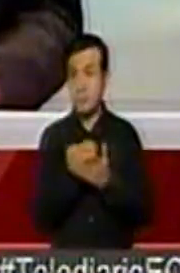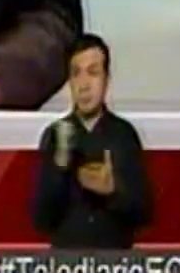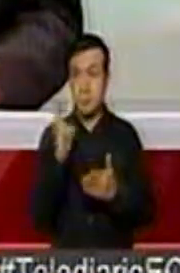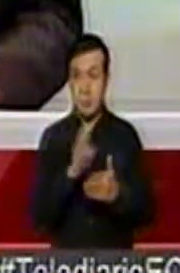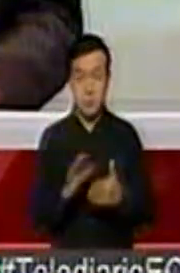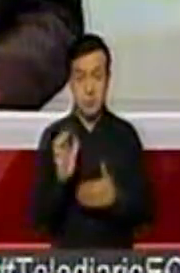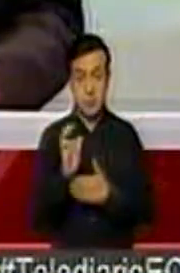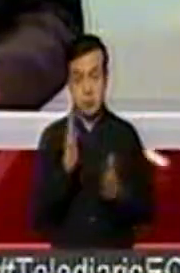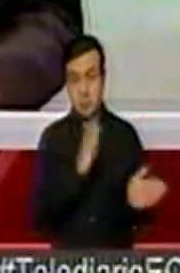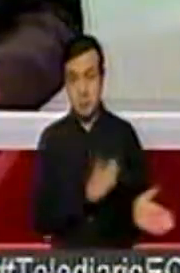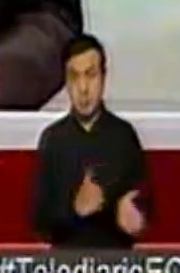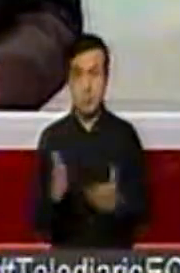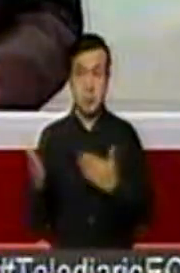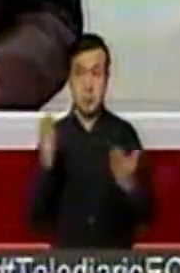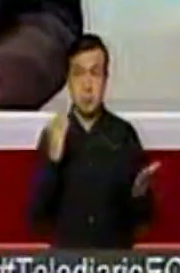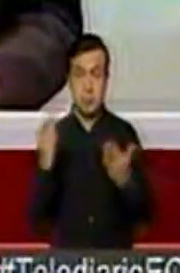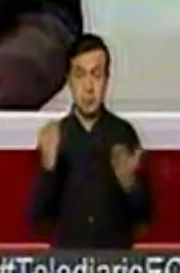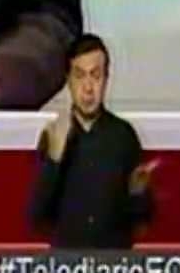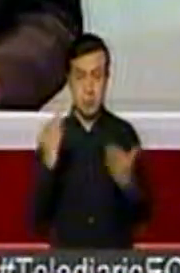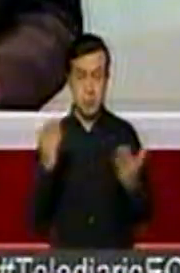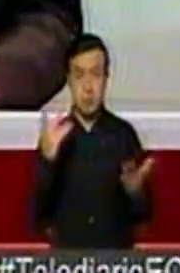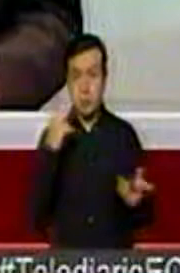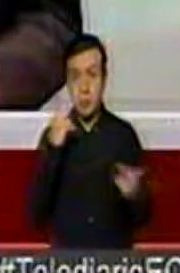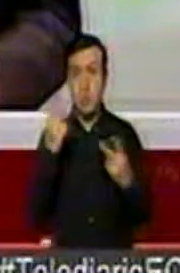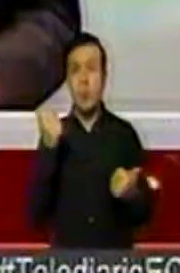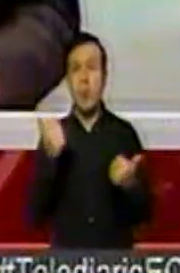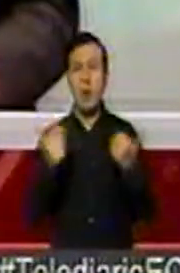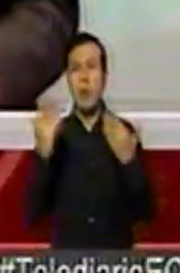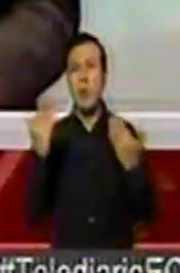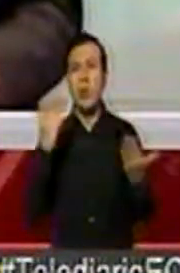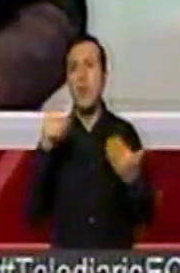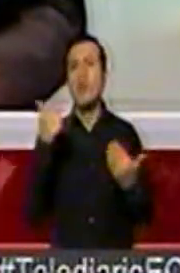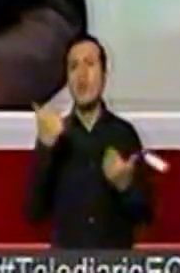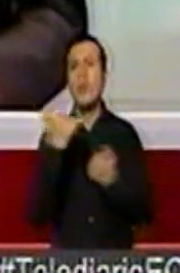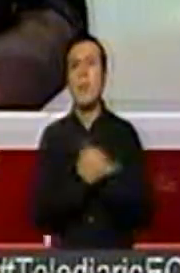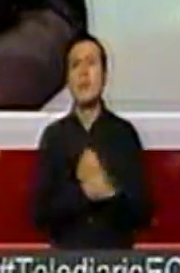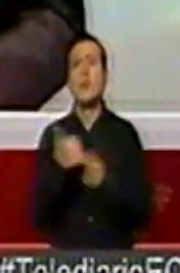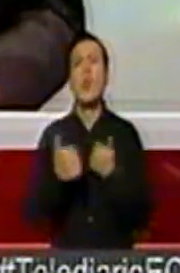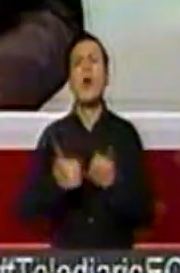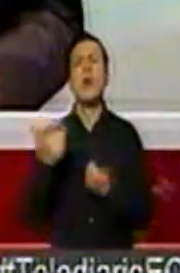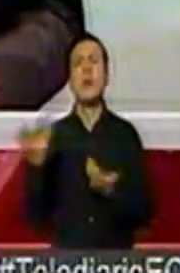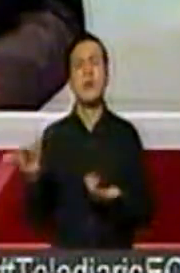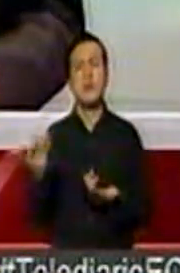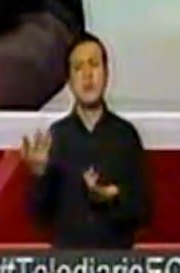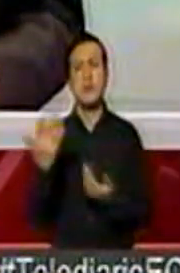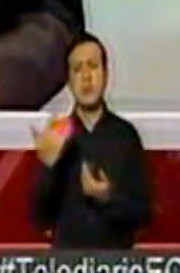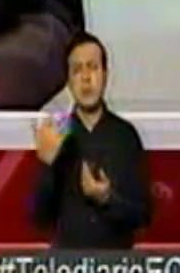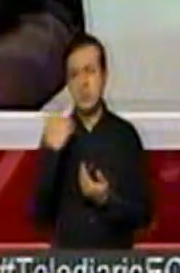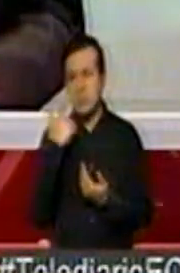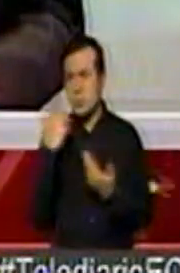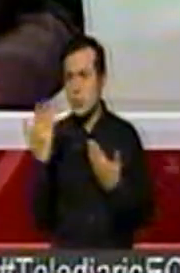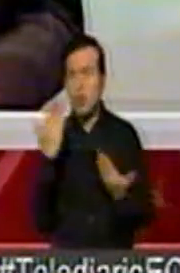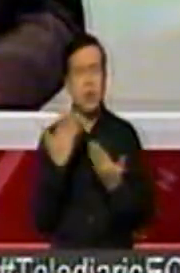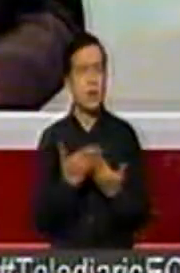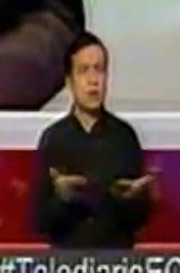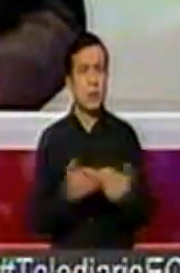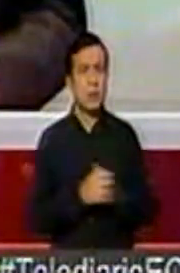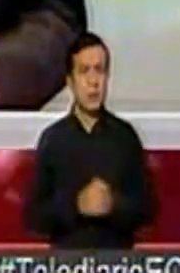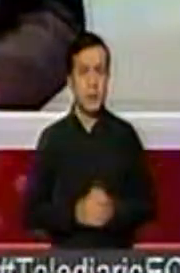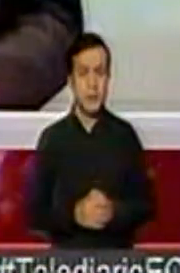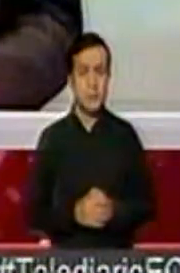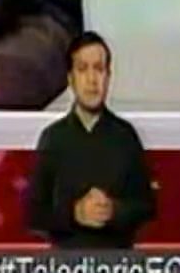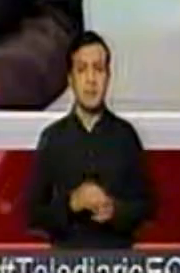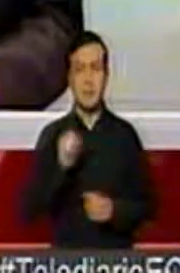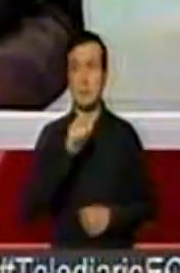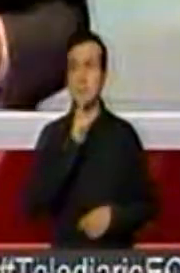establecer comparaciones con los mercados con los que competimos, con los exportadores también hacia China con los que competimos? Sin